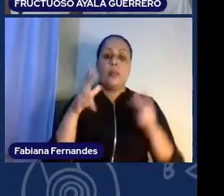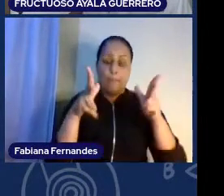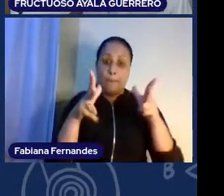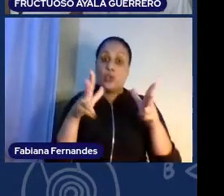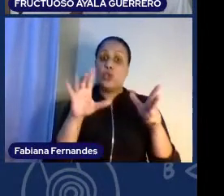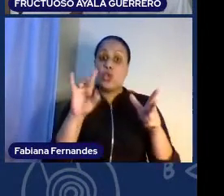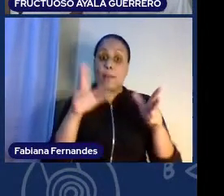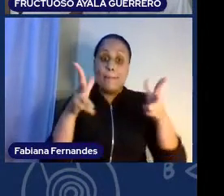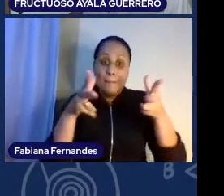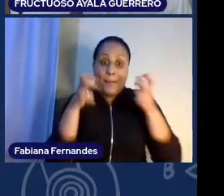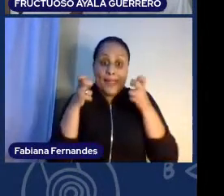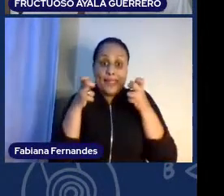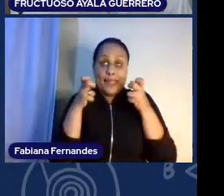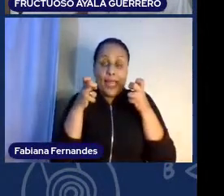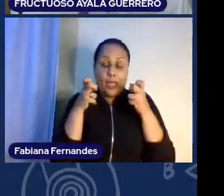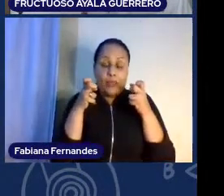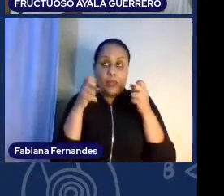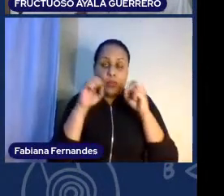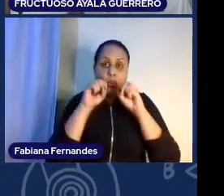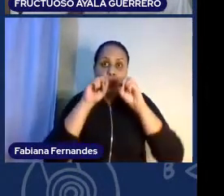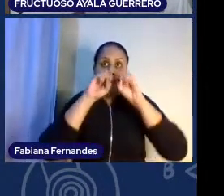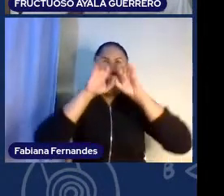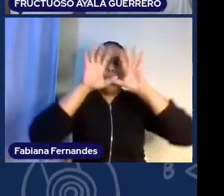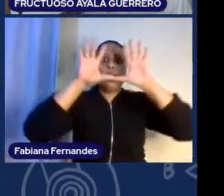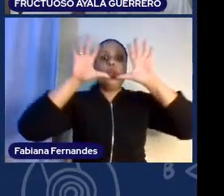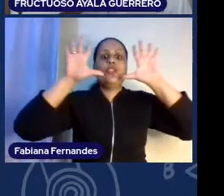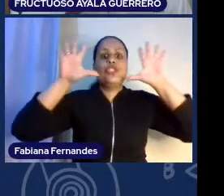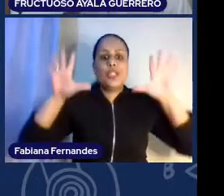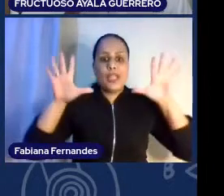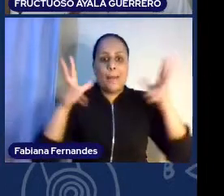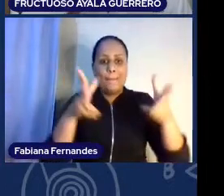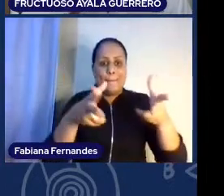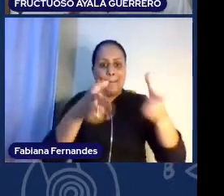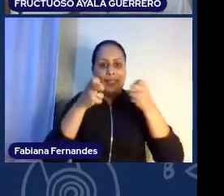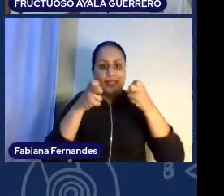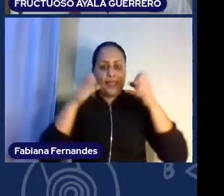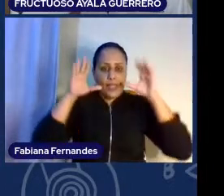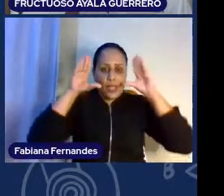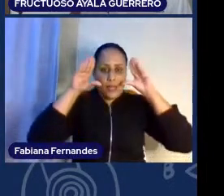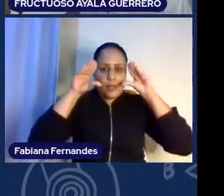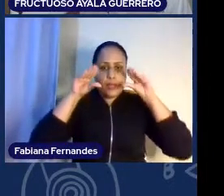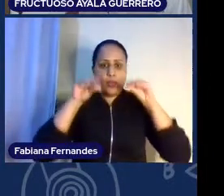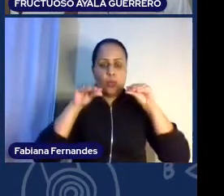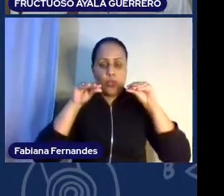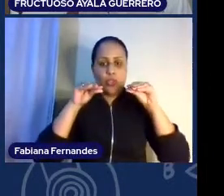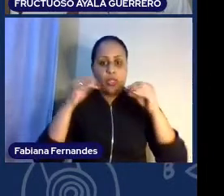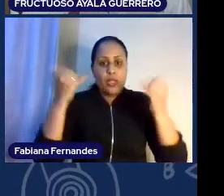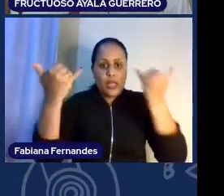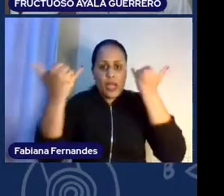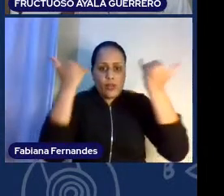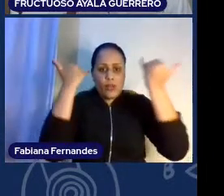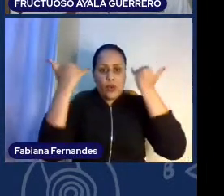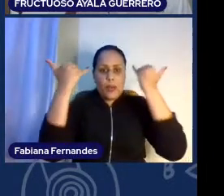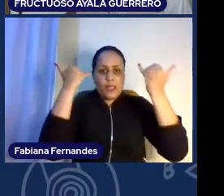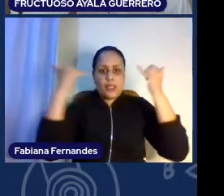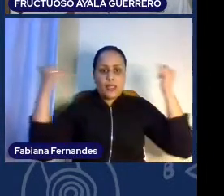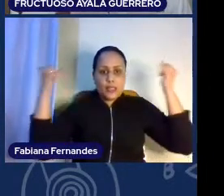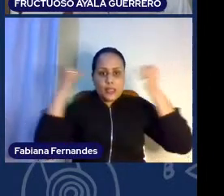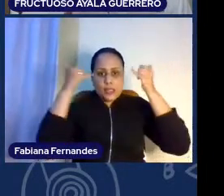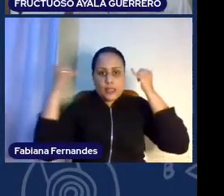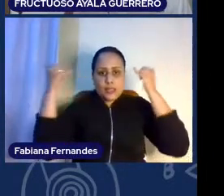detectan los cambios de luminosidad y esa es una señal para el cerebro para que regule el